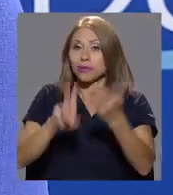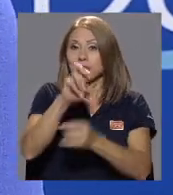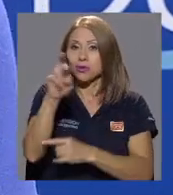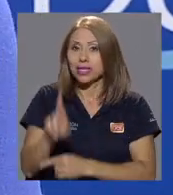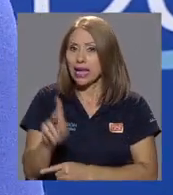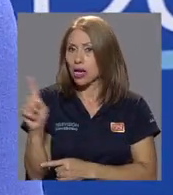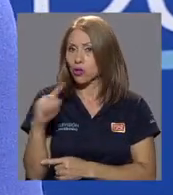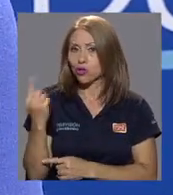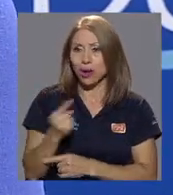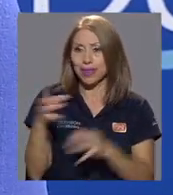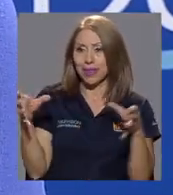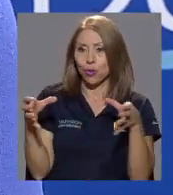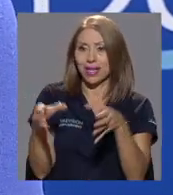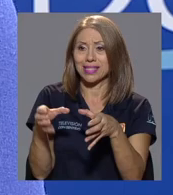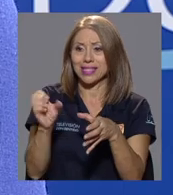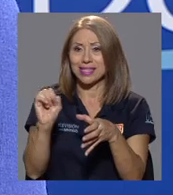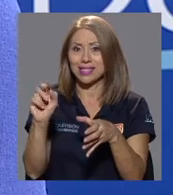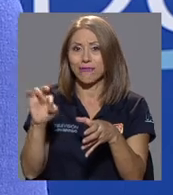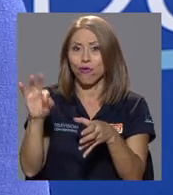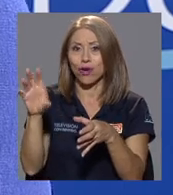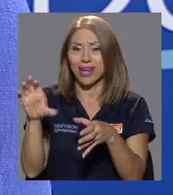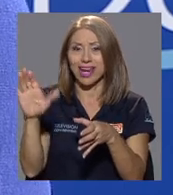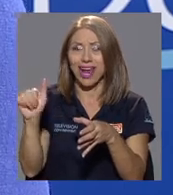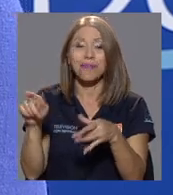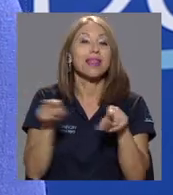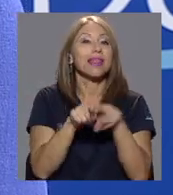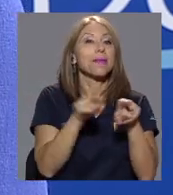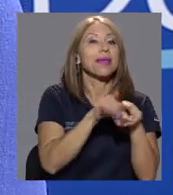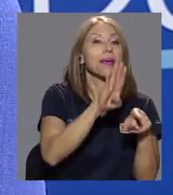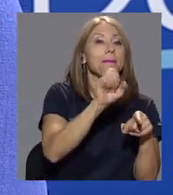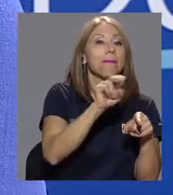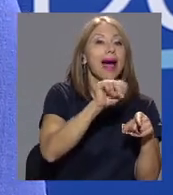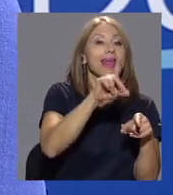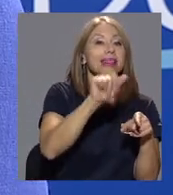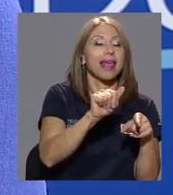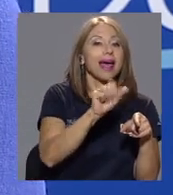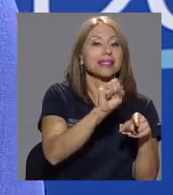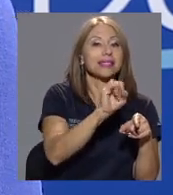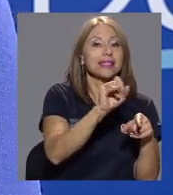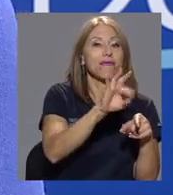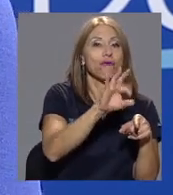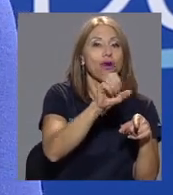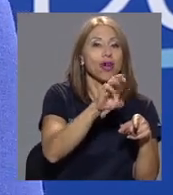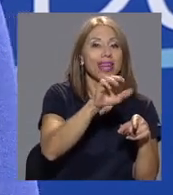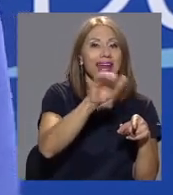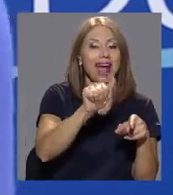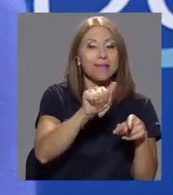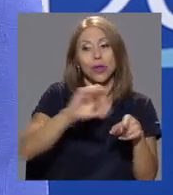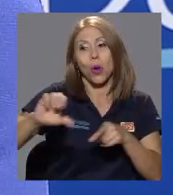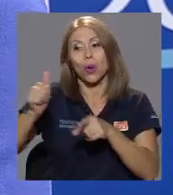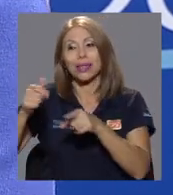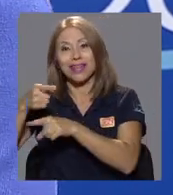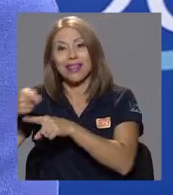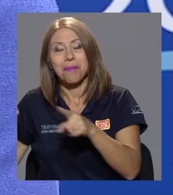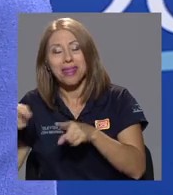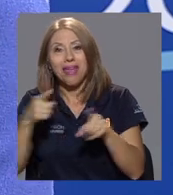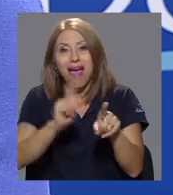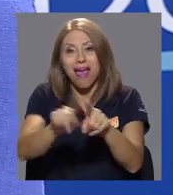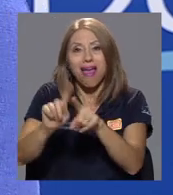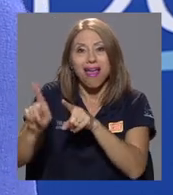rica no sólo tiene el orquesta sinfónica tiene la banda sinfónica tiene la orquesta sinfónica intermedia bueno me decía